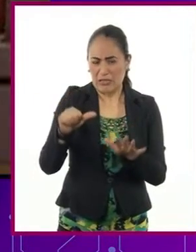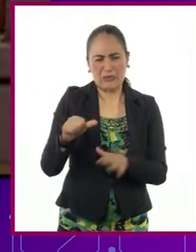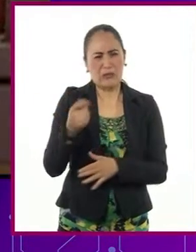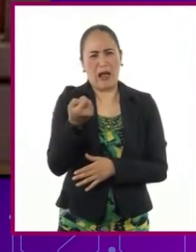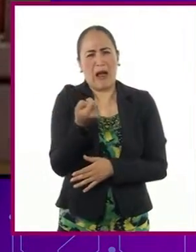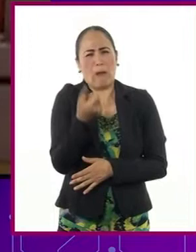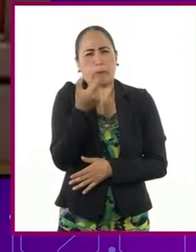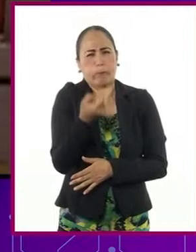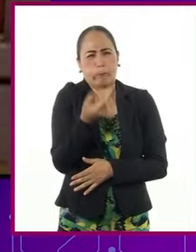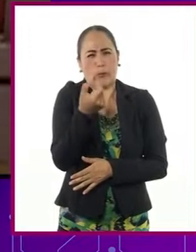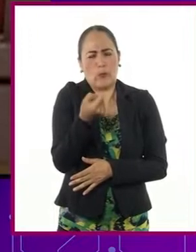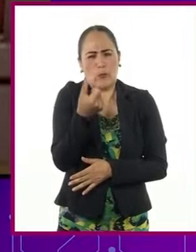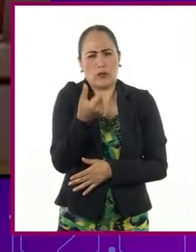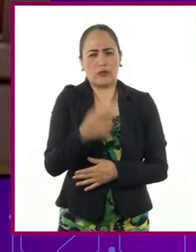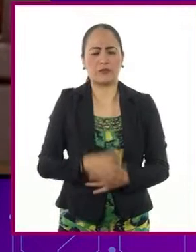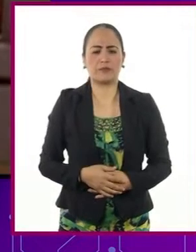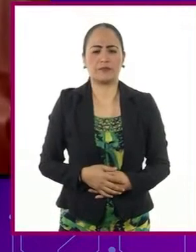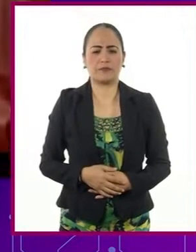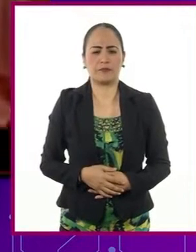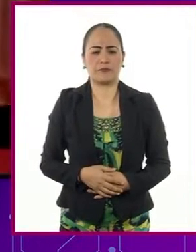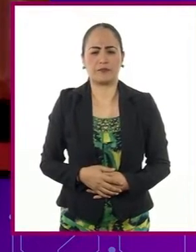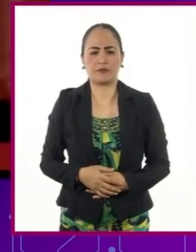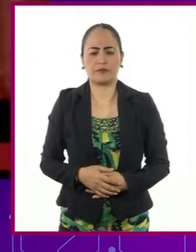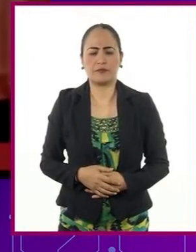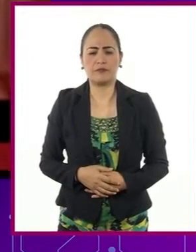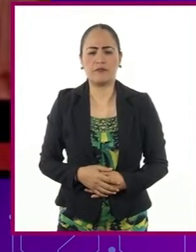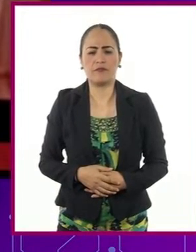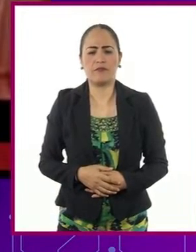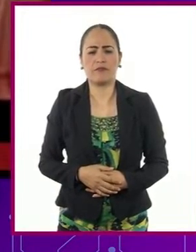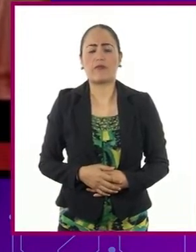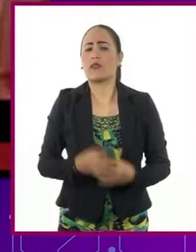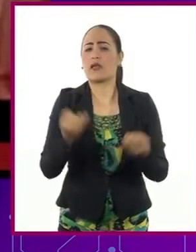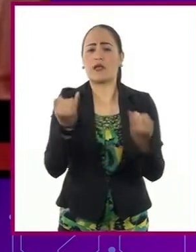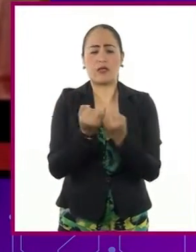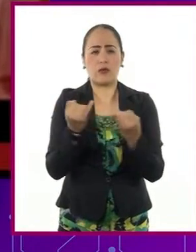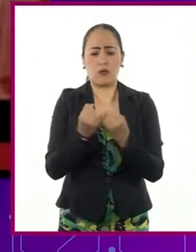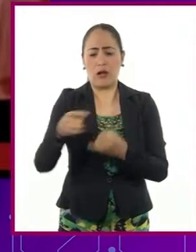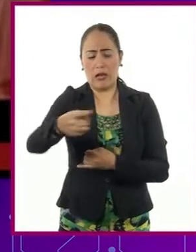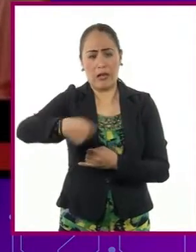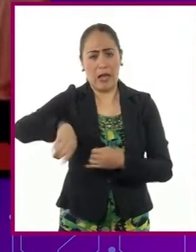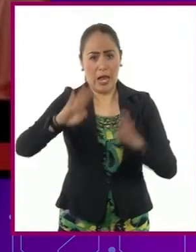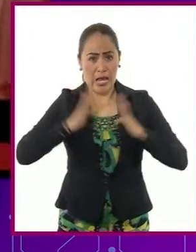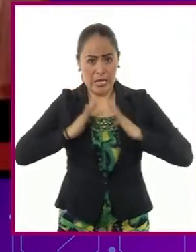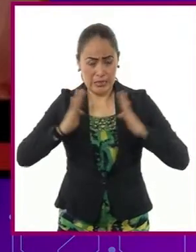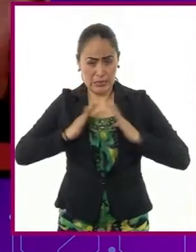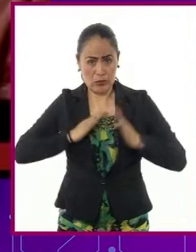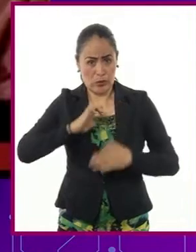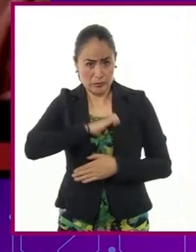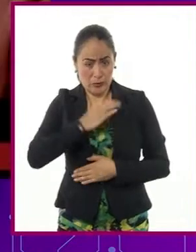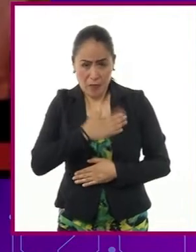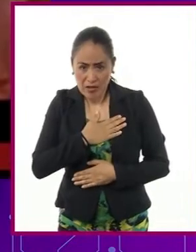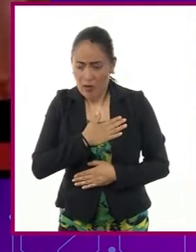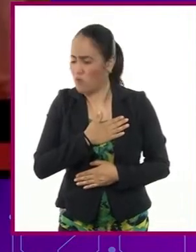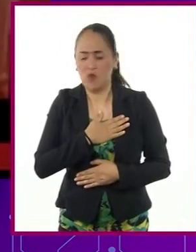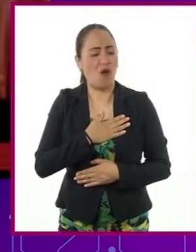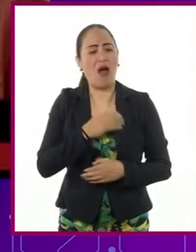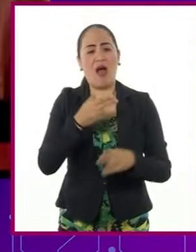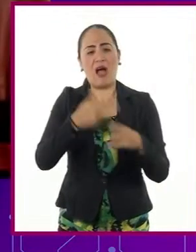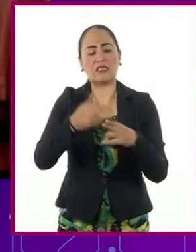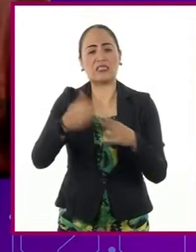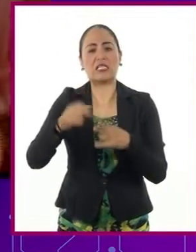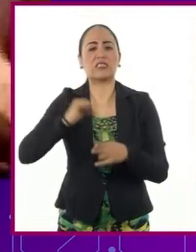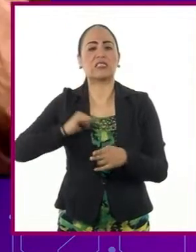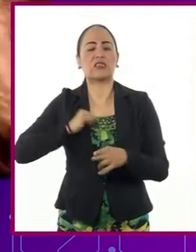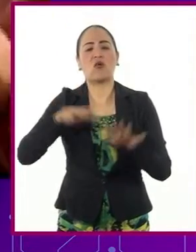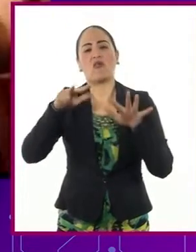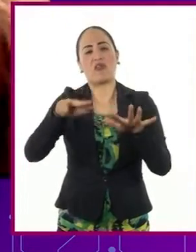escasos. Y una cosa muy interesante es que nunca hubo un ejército español. Hasta el siglo XVIII no se forma el ejército, digamos,